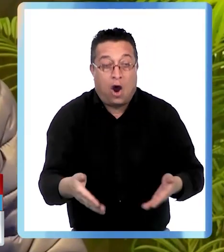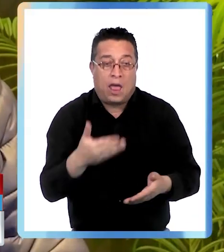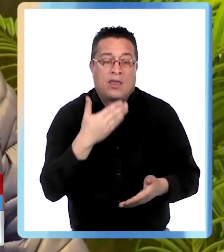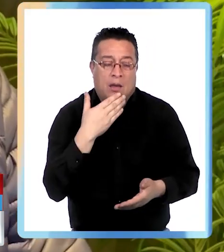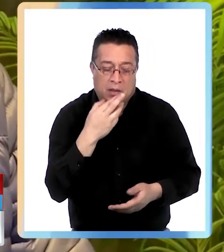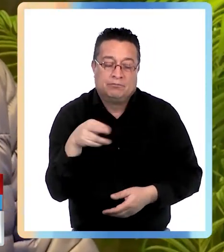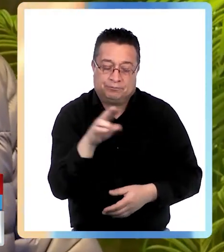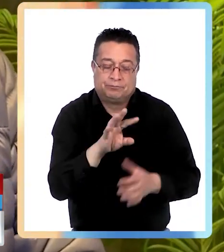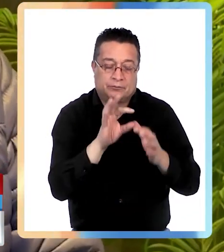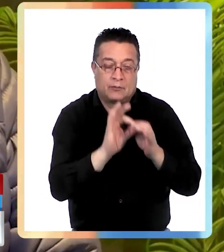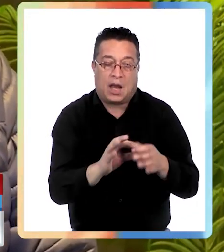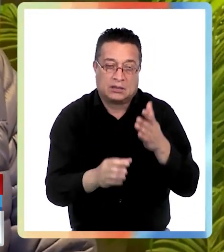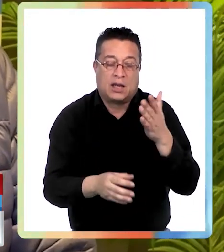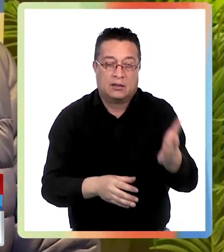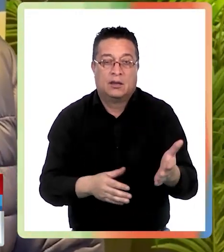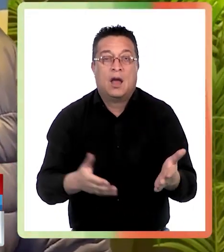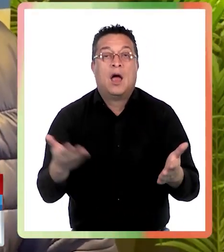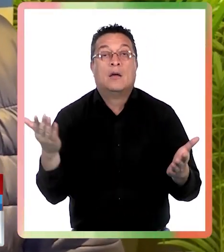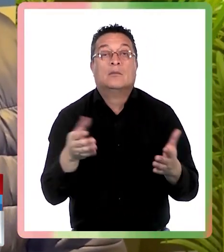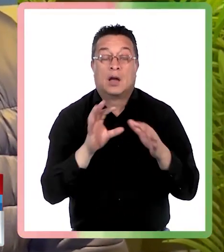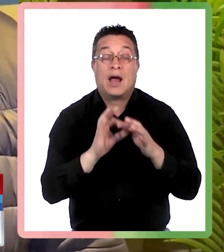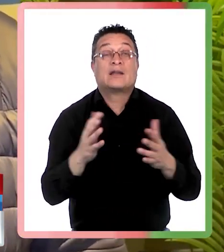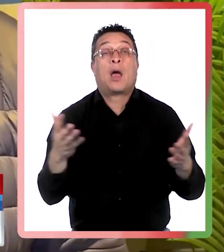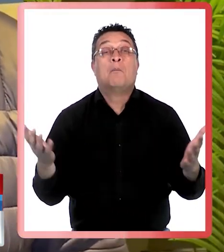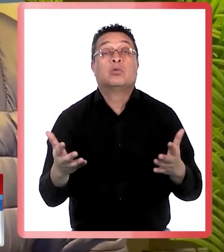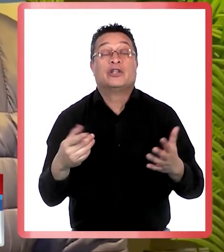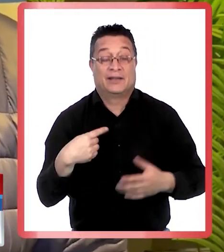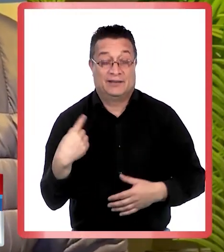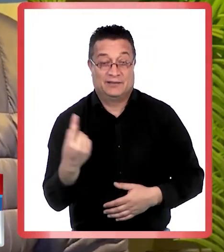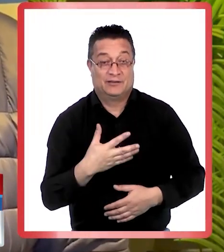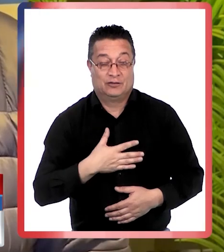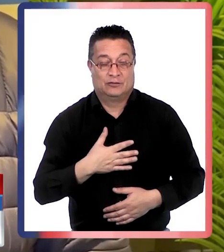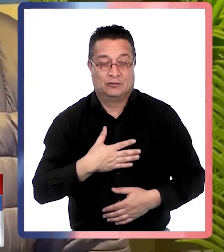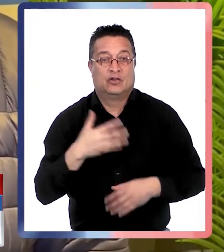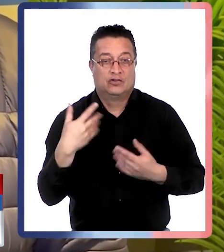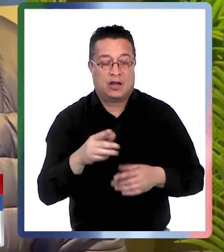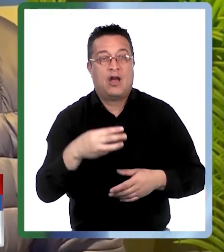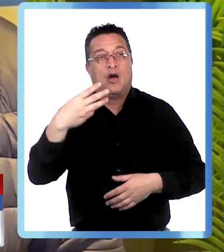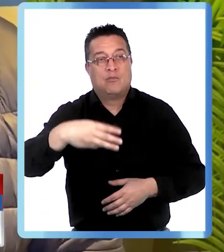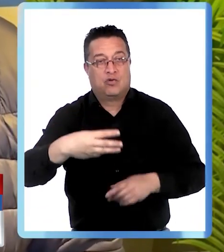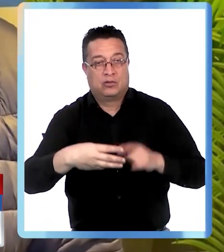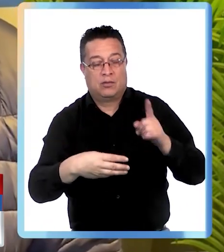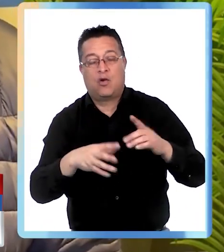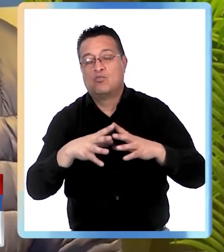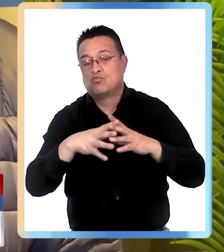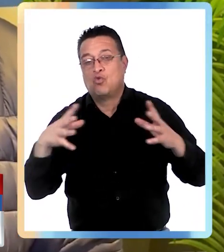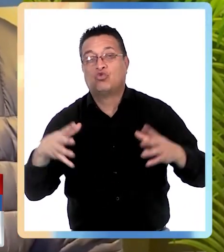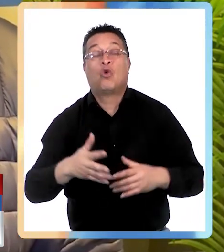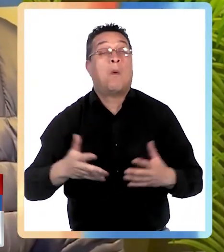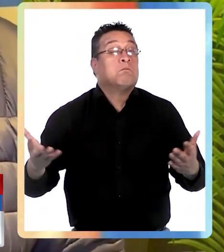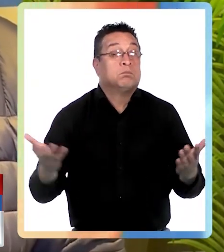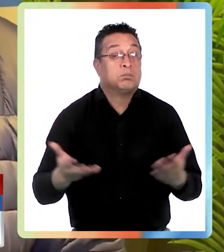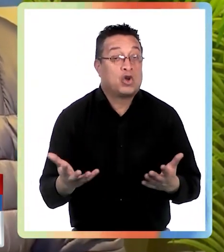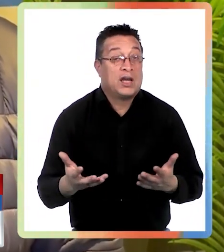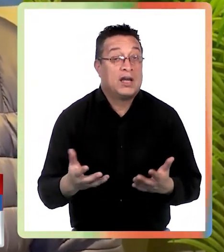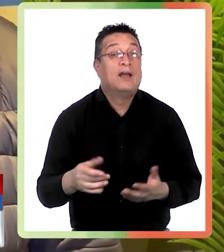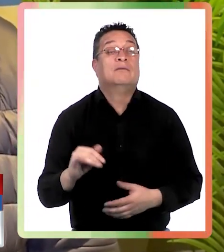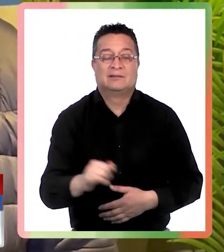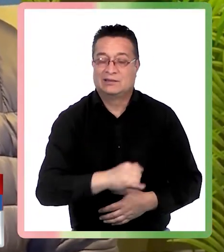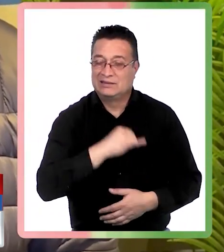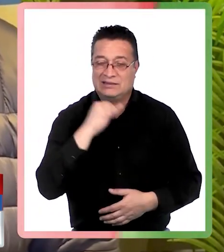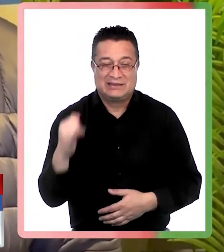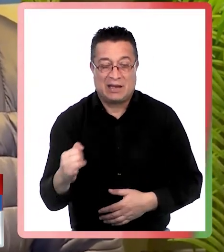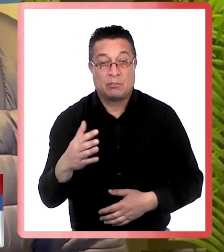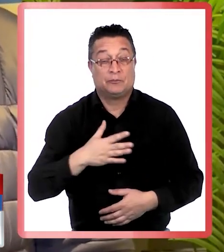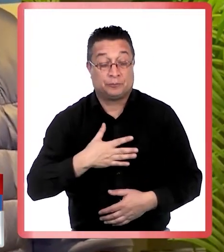oportunidad no dejo de hacerlo Yo creo que el agradecimiento que nosotros tenemos hacia el municipio ha sido bastante grande porque